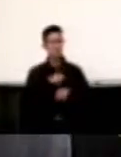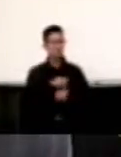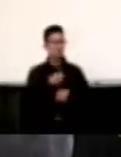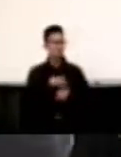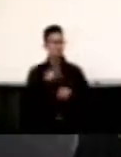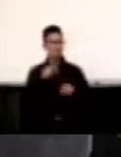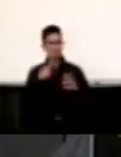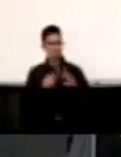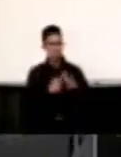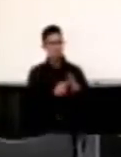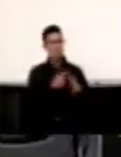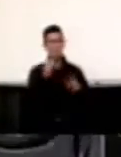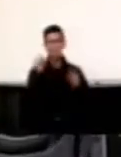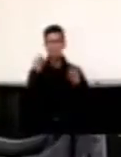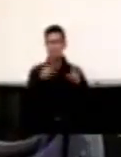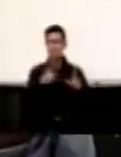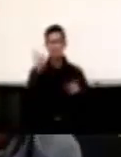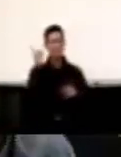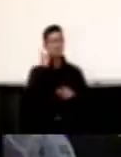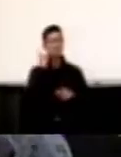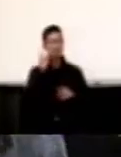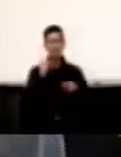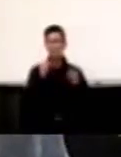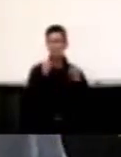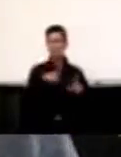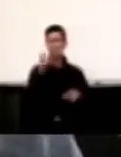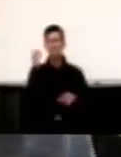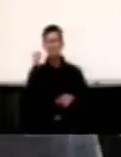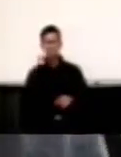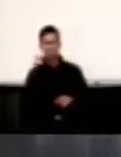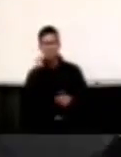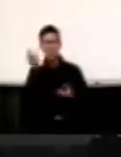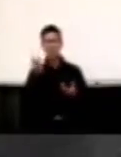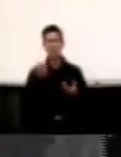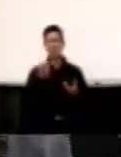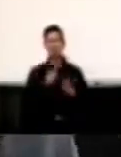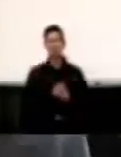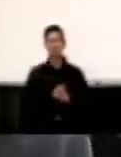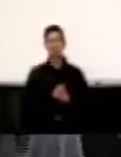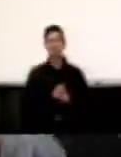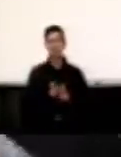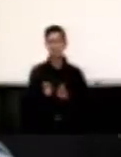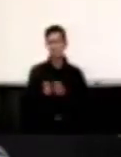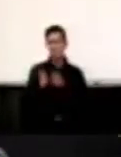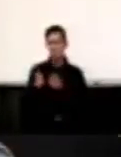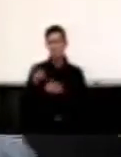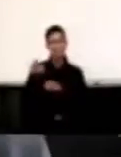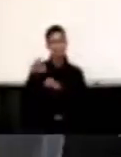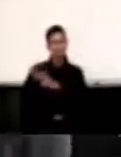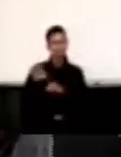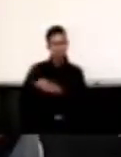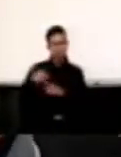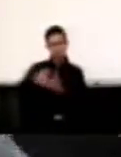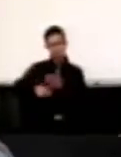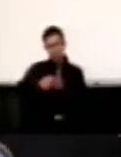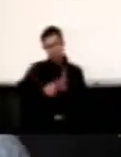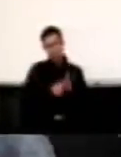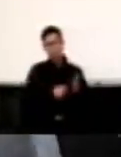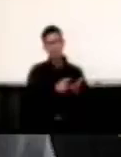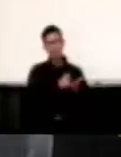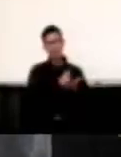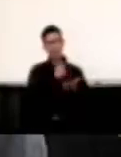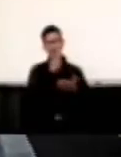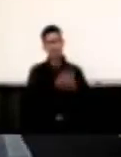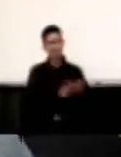senadores, la misma lógica de asignación de transformación de votos en cargos, en votos en escaños, tenemos listas